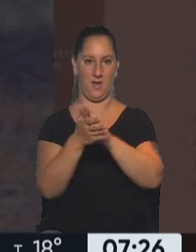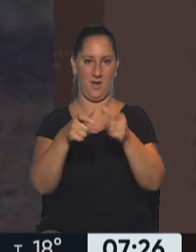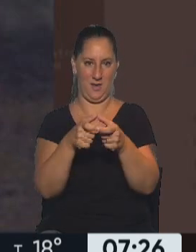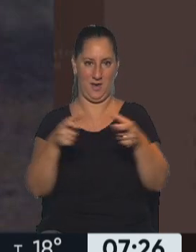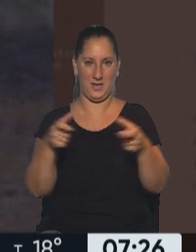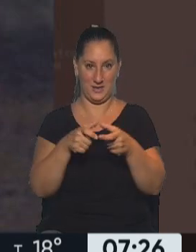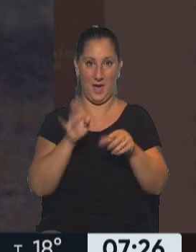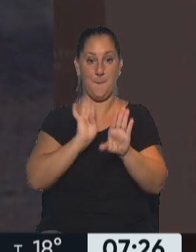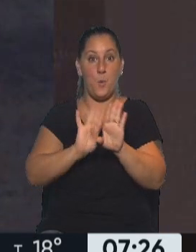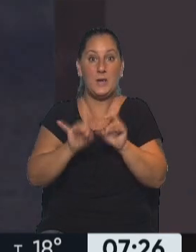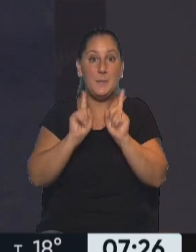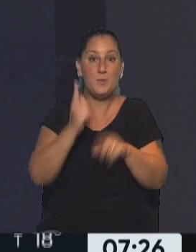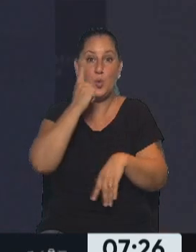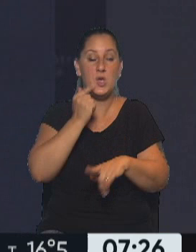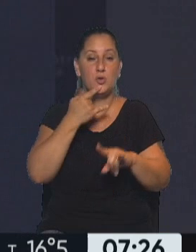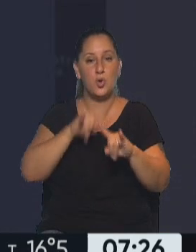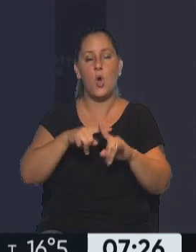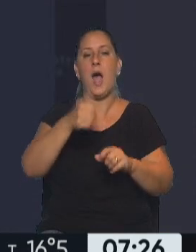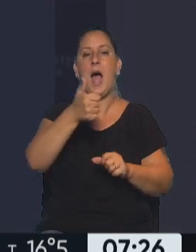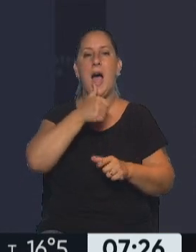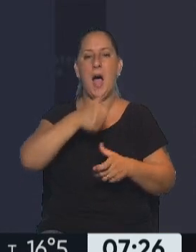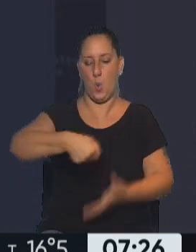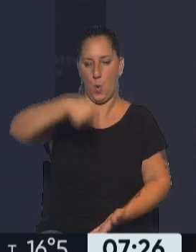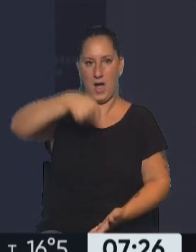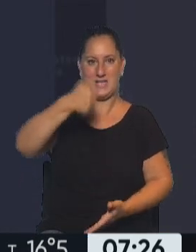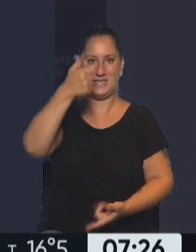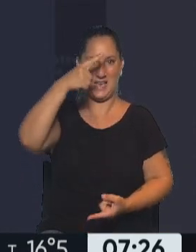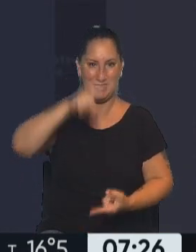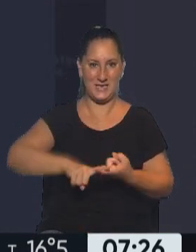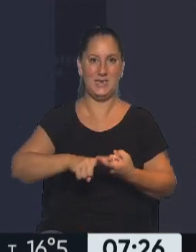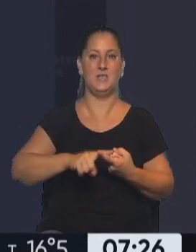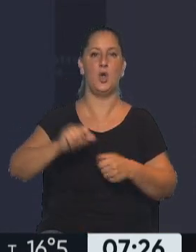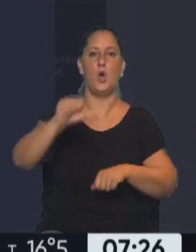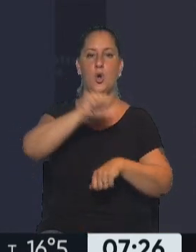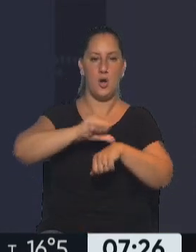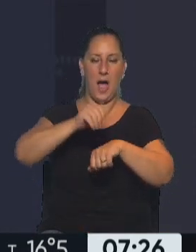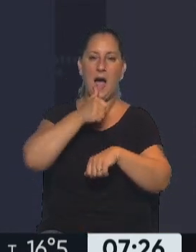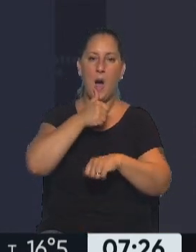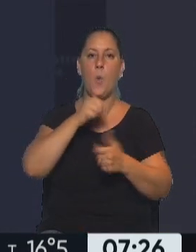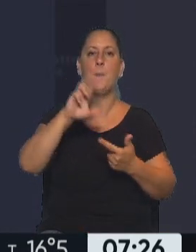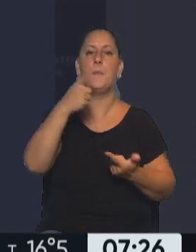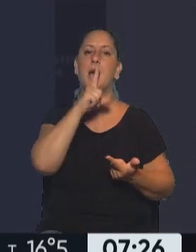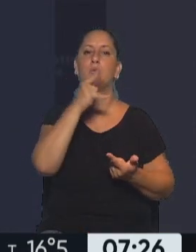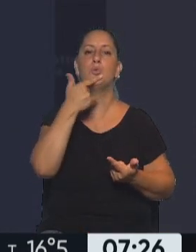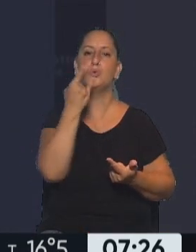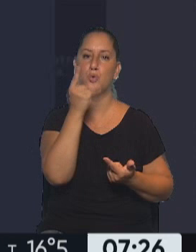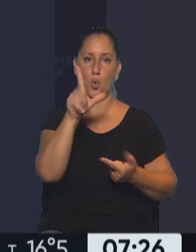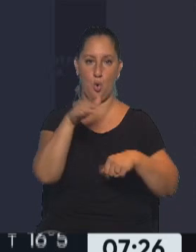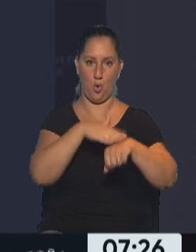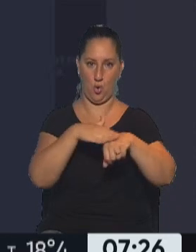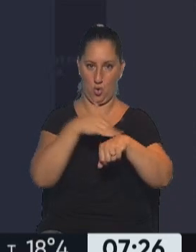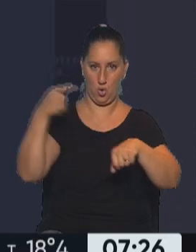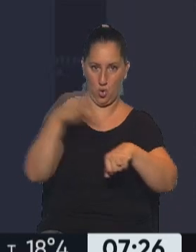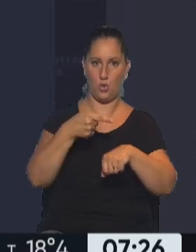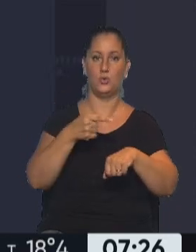en la puerta el día del show, como agua en botellones de 6 litros y medio, solución fisiológica, Plazul, como escuchábamos en la nota anterior,